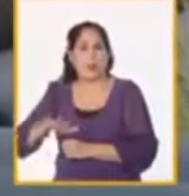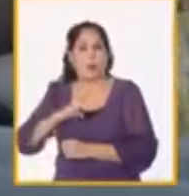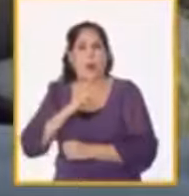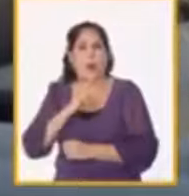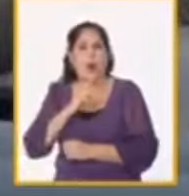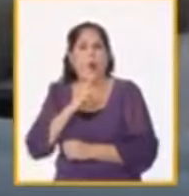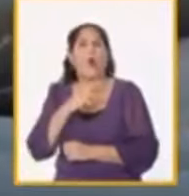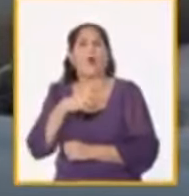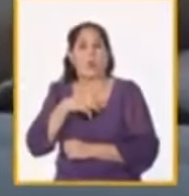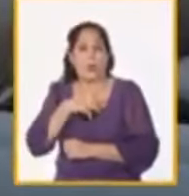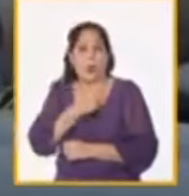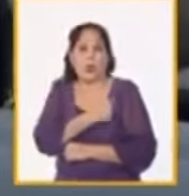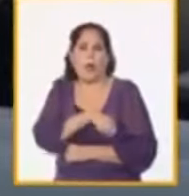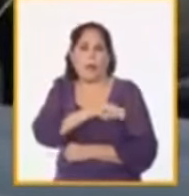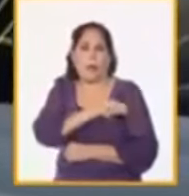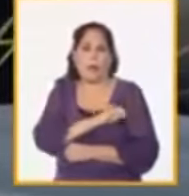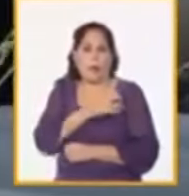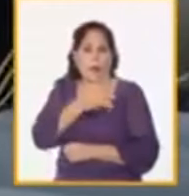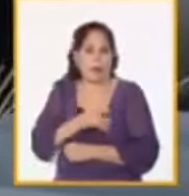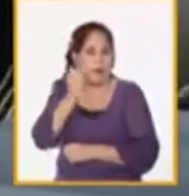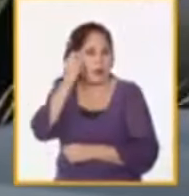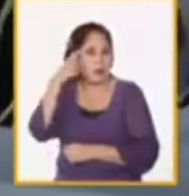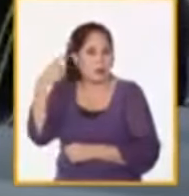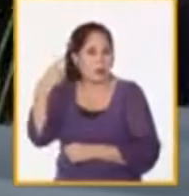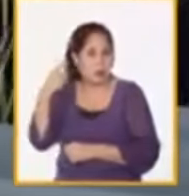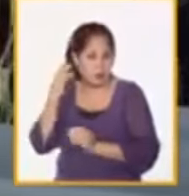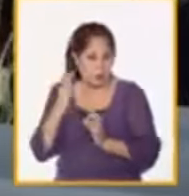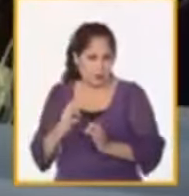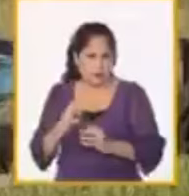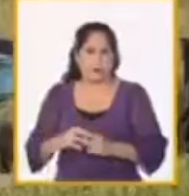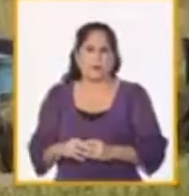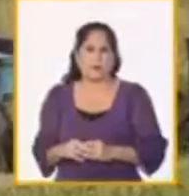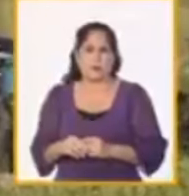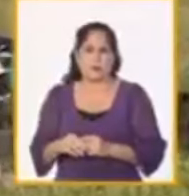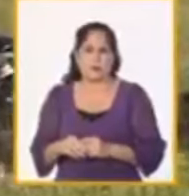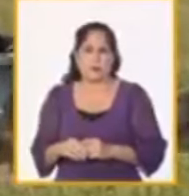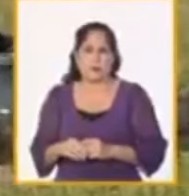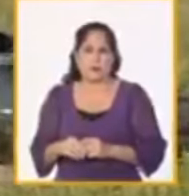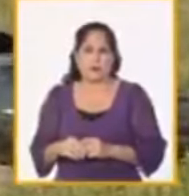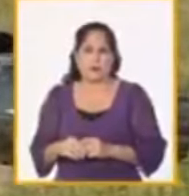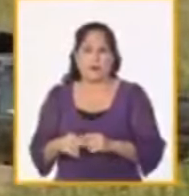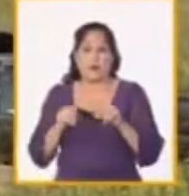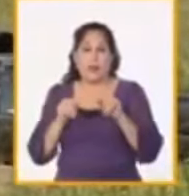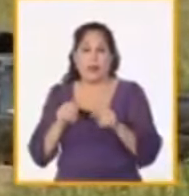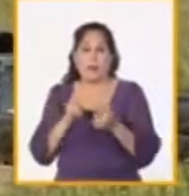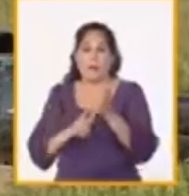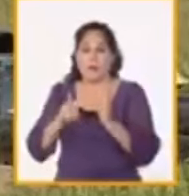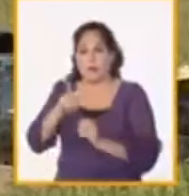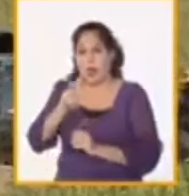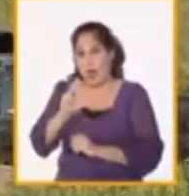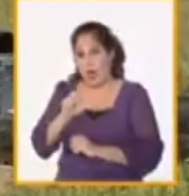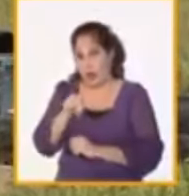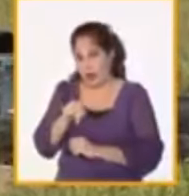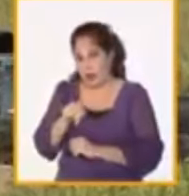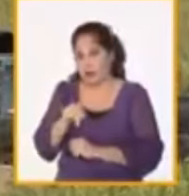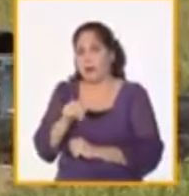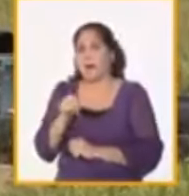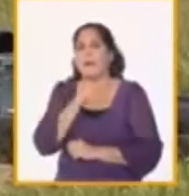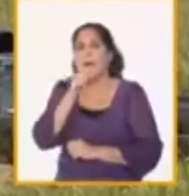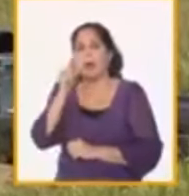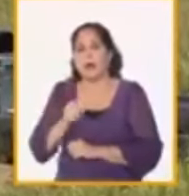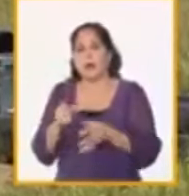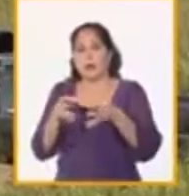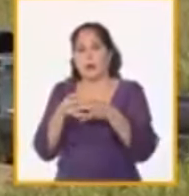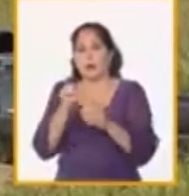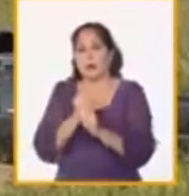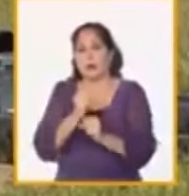Fidel en función del país. En Manicaragua, Villa Clara, Bernardo Espinosa,